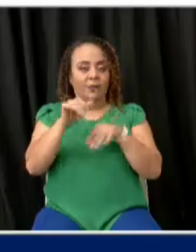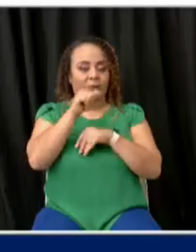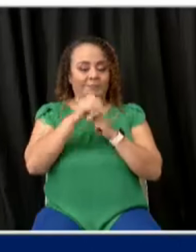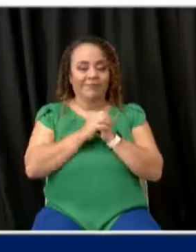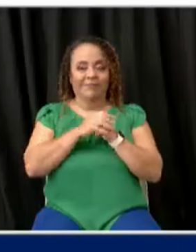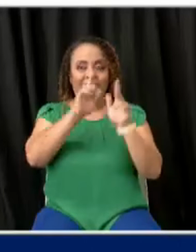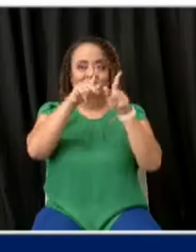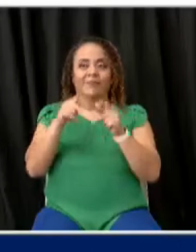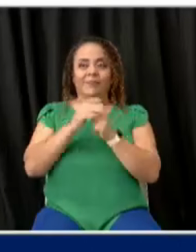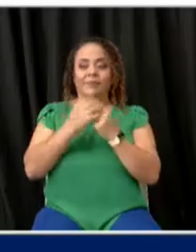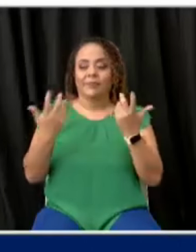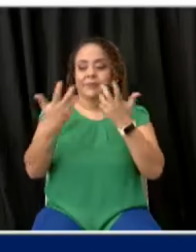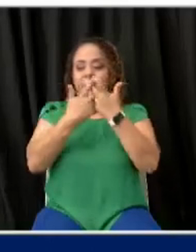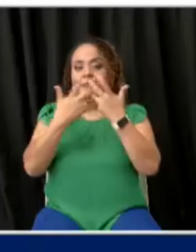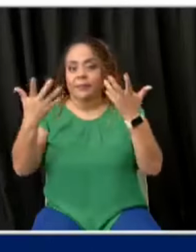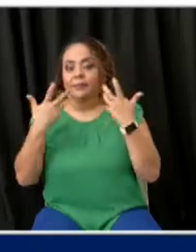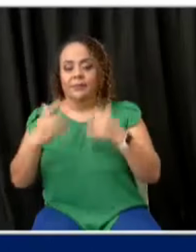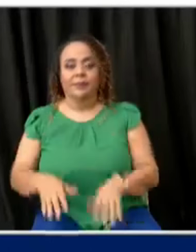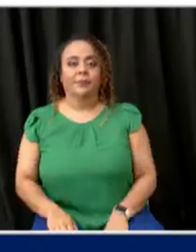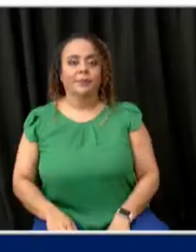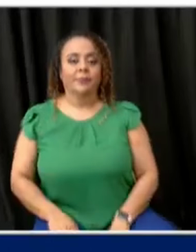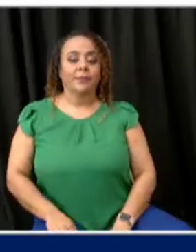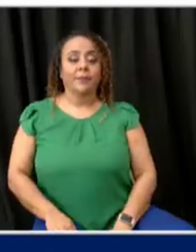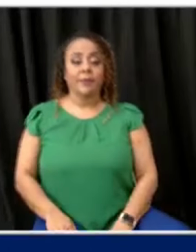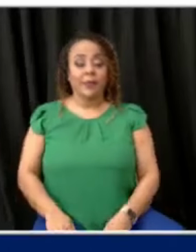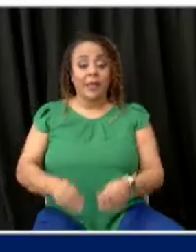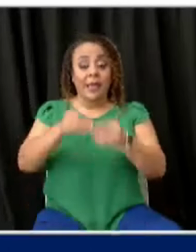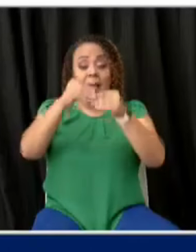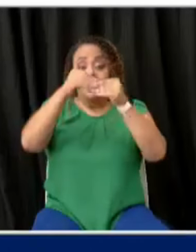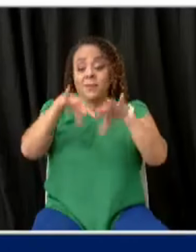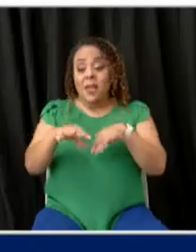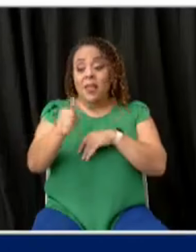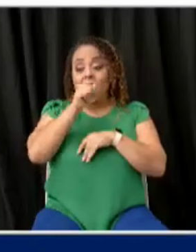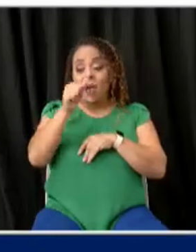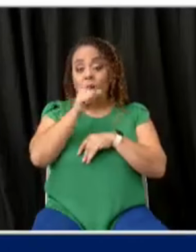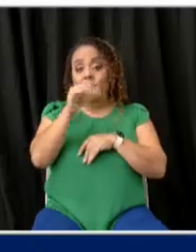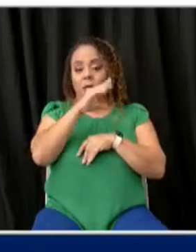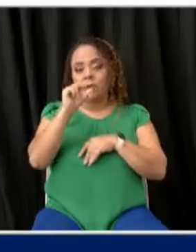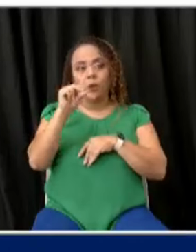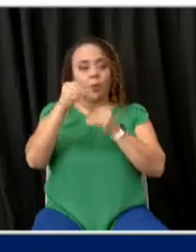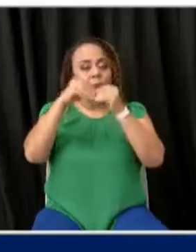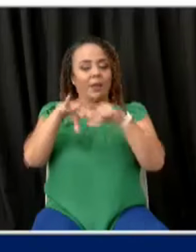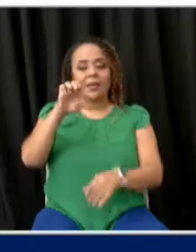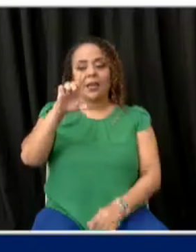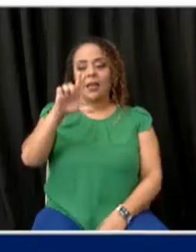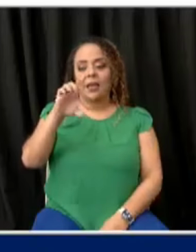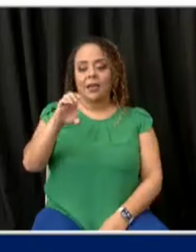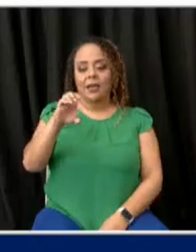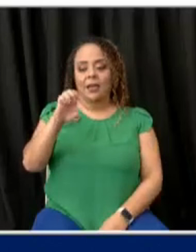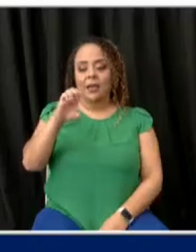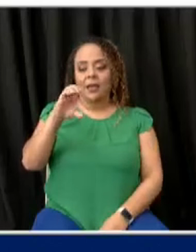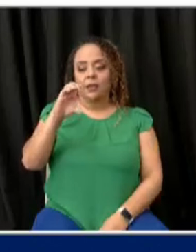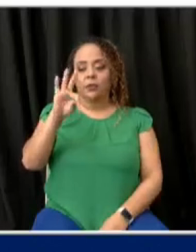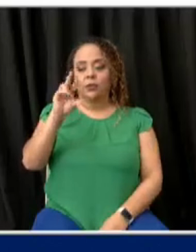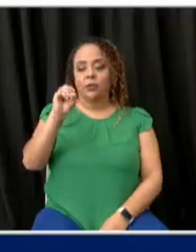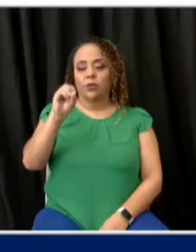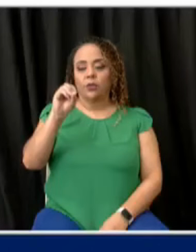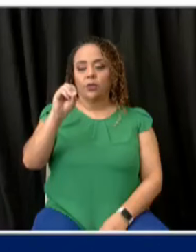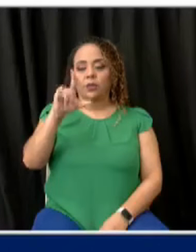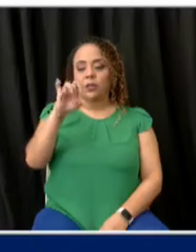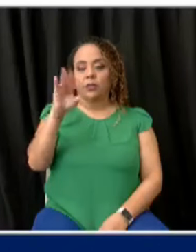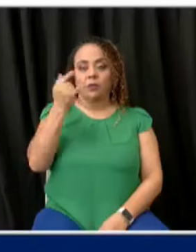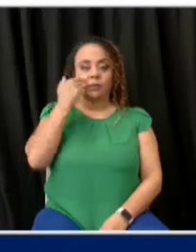persona aclimatada pierde más agua y pierde menos electrolitos. Y eso lo vamos a ver ahorita